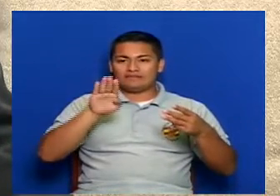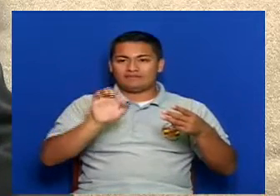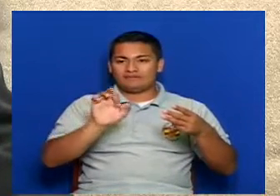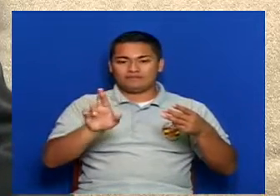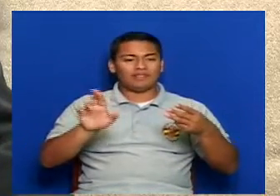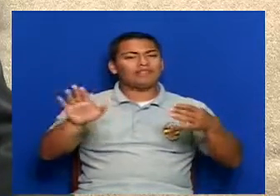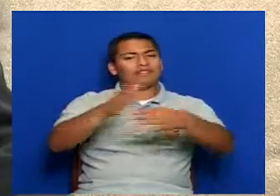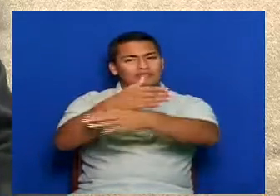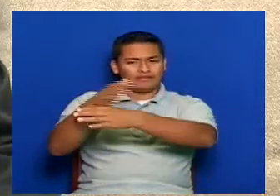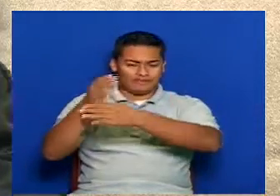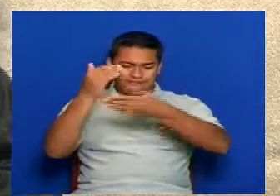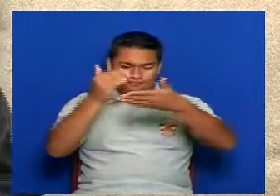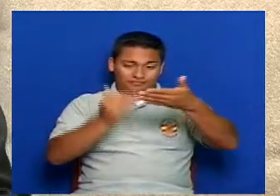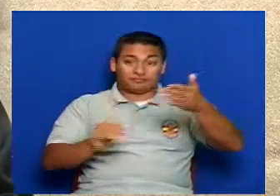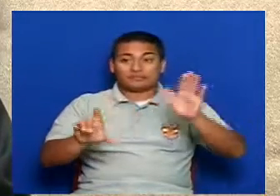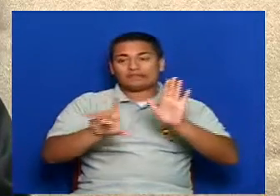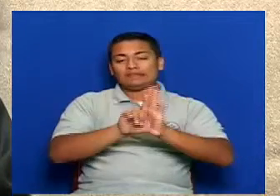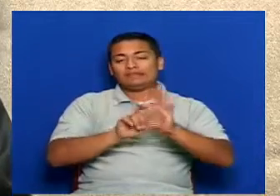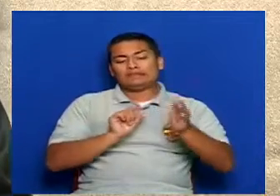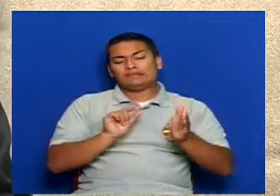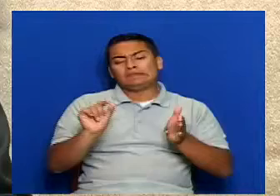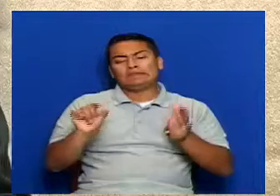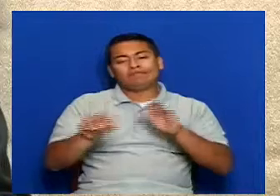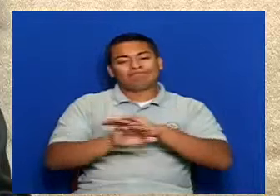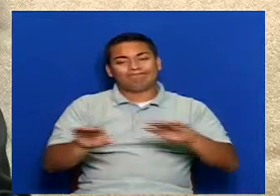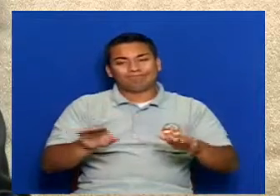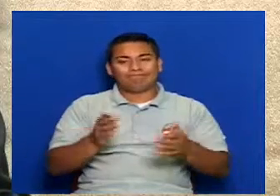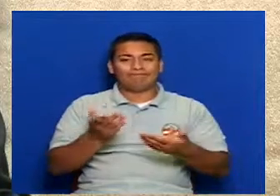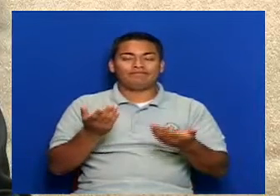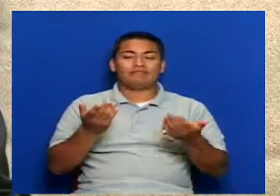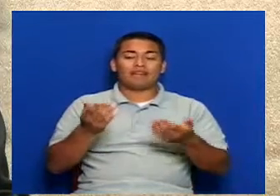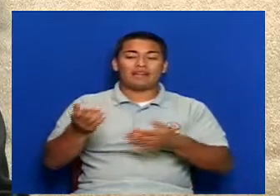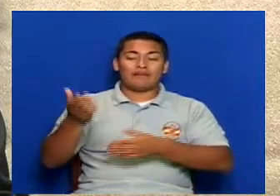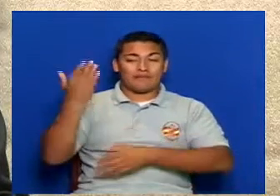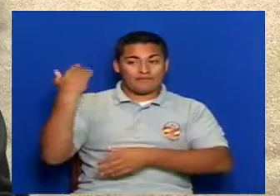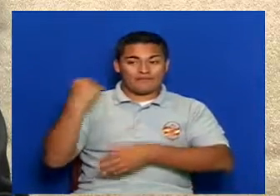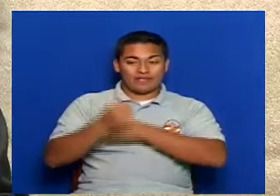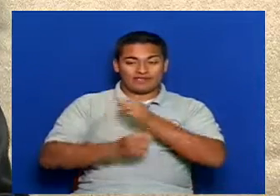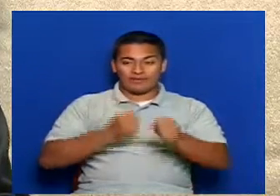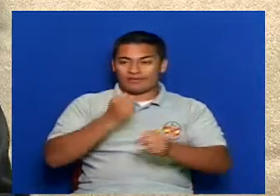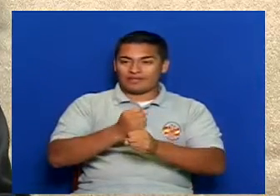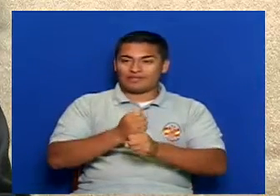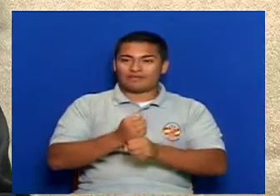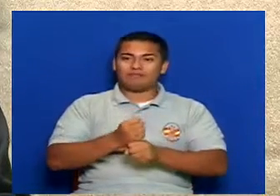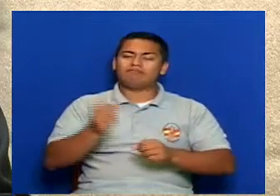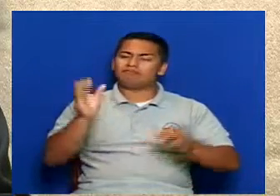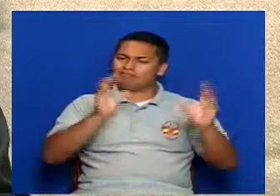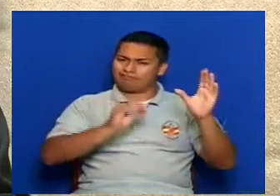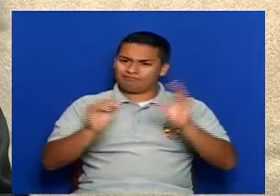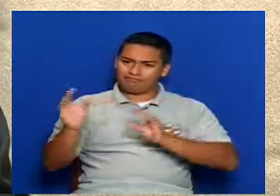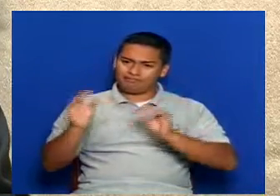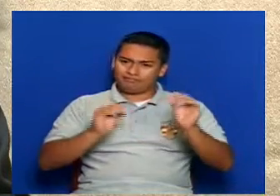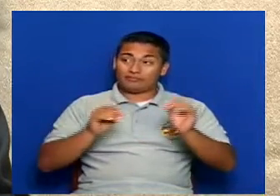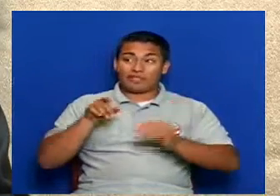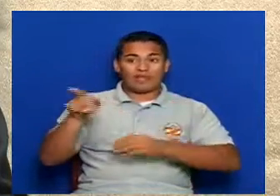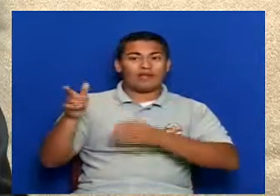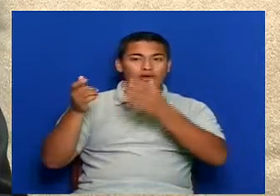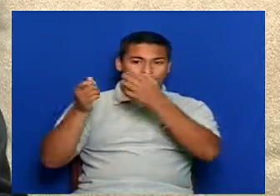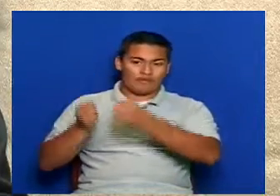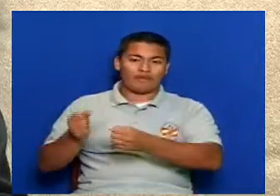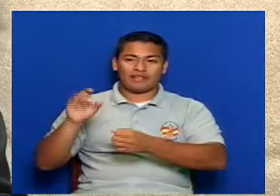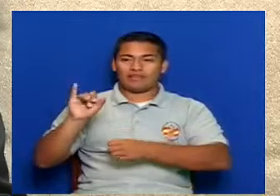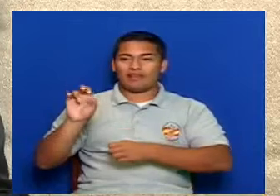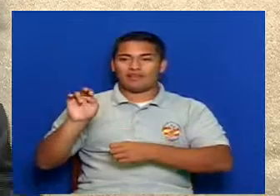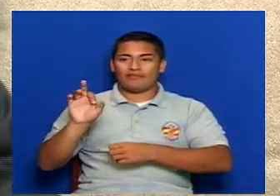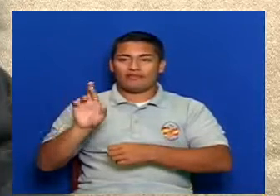la ley está por vencerse y nosotros el año pasado tuvimos una conversación con el director de unifor